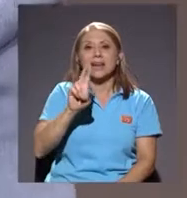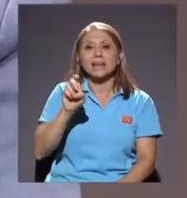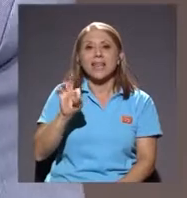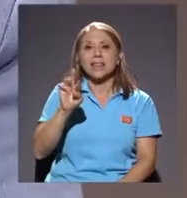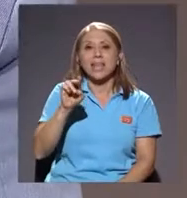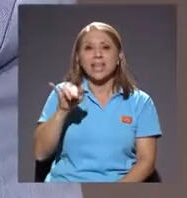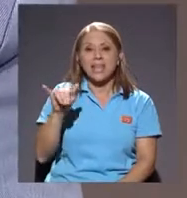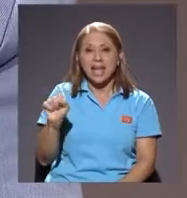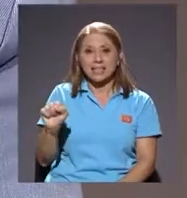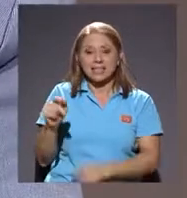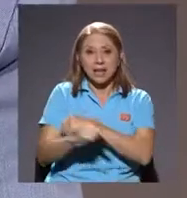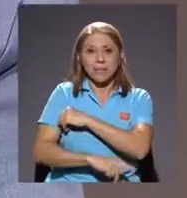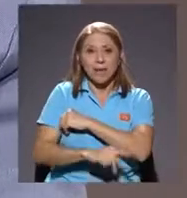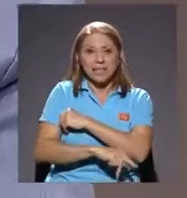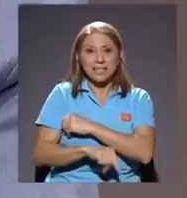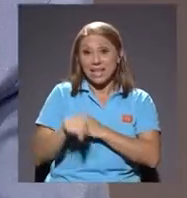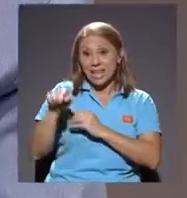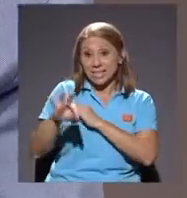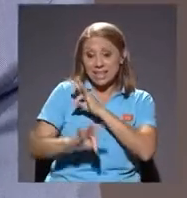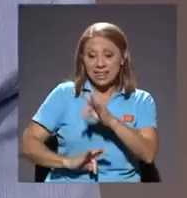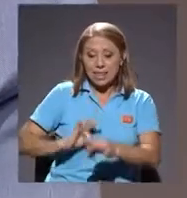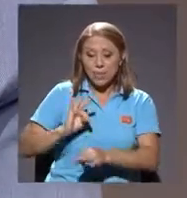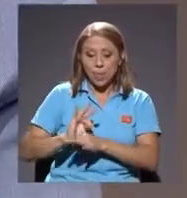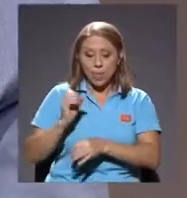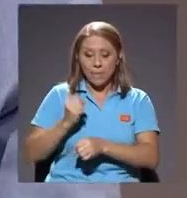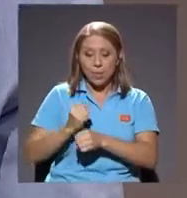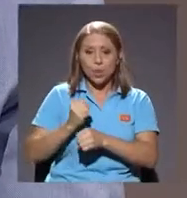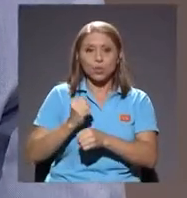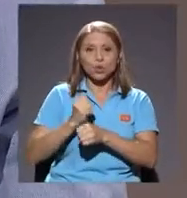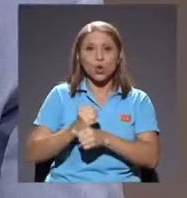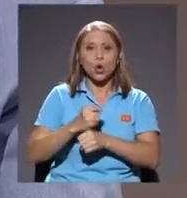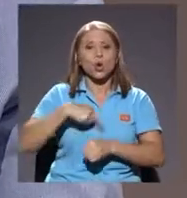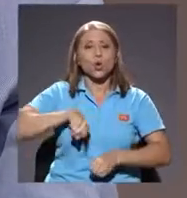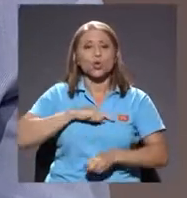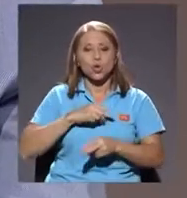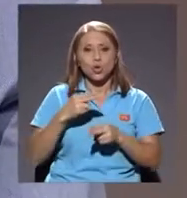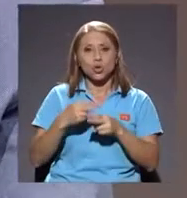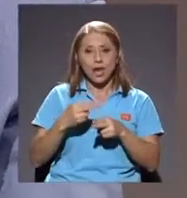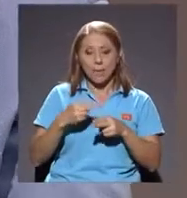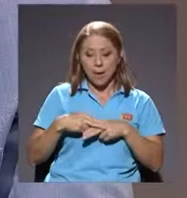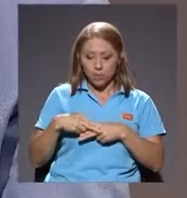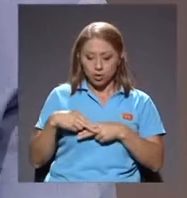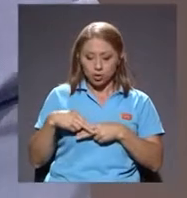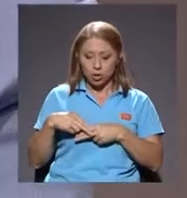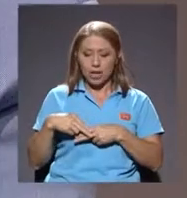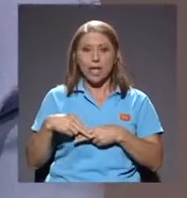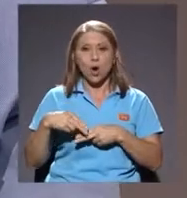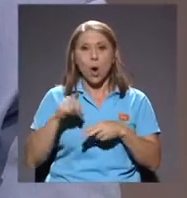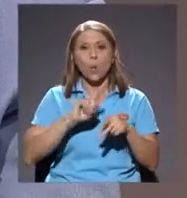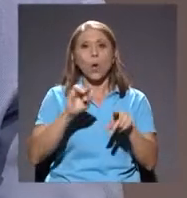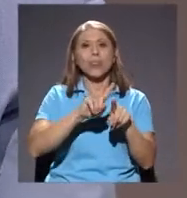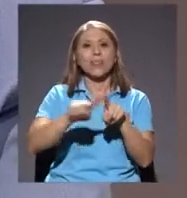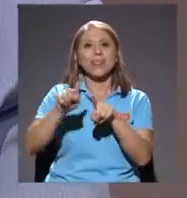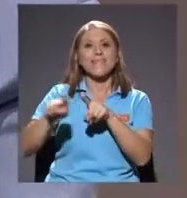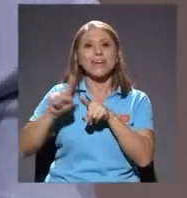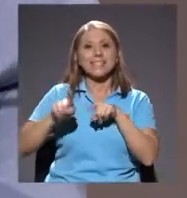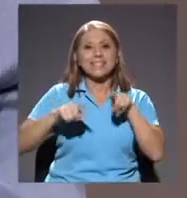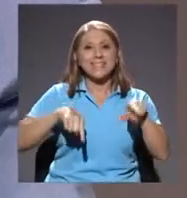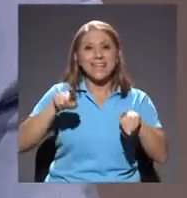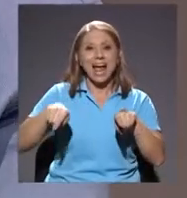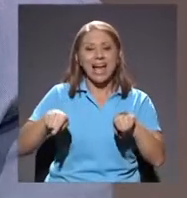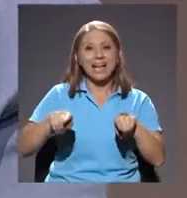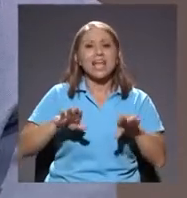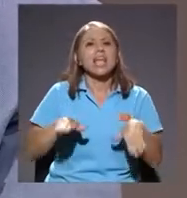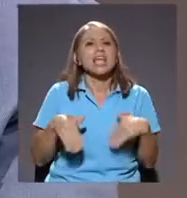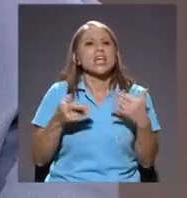de de producción en lo que llamamos nosotros como diversificar y cómo estar encadenados con la